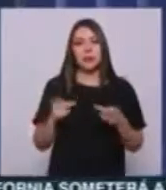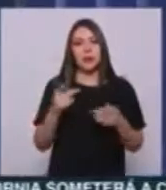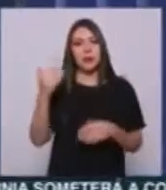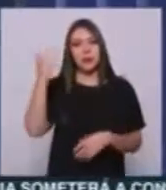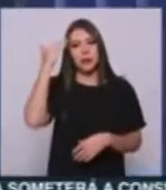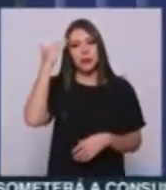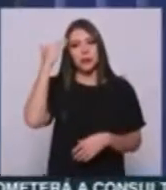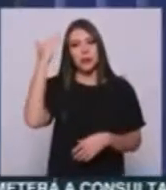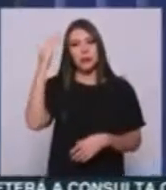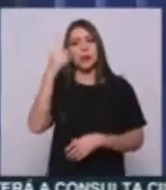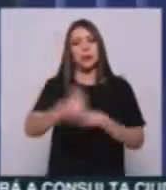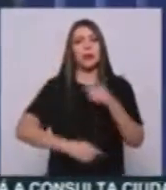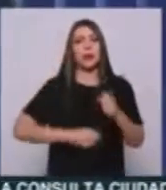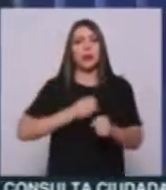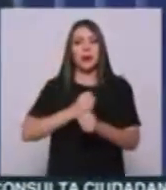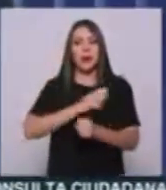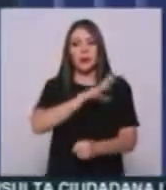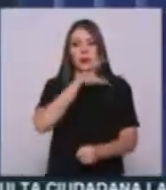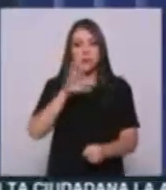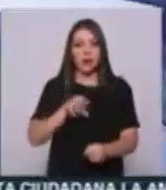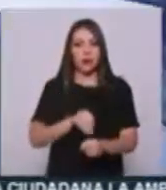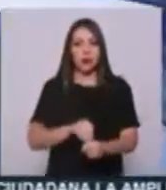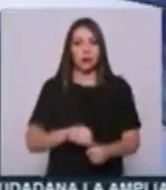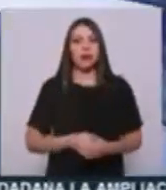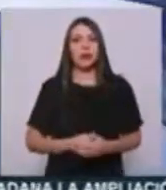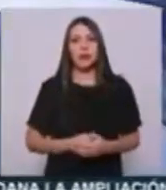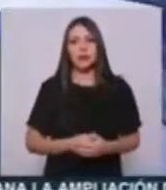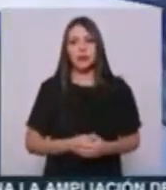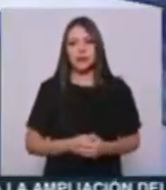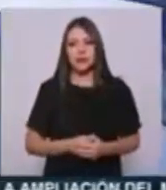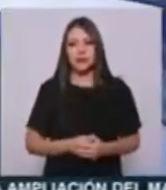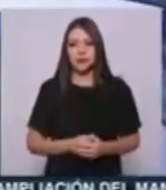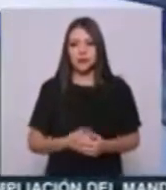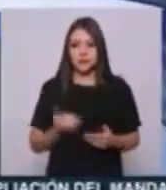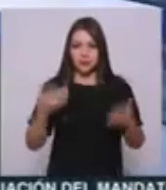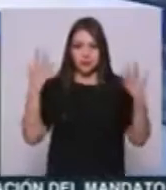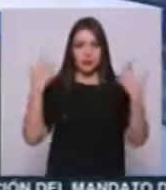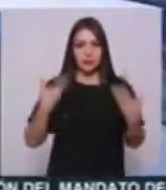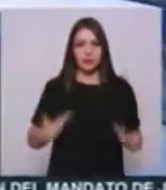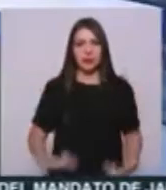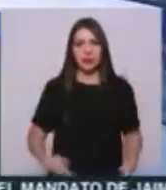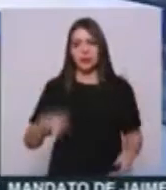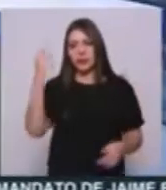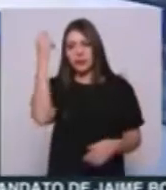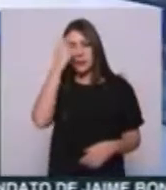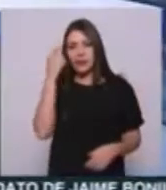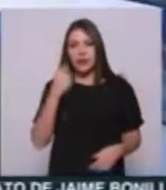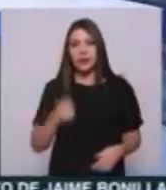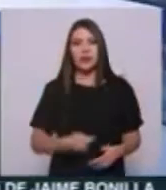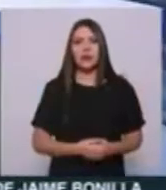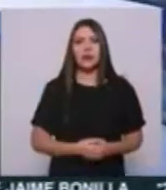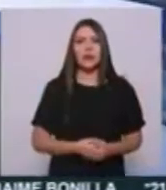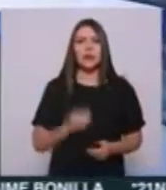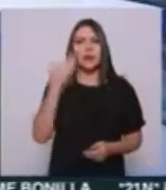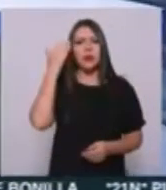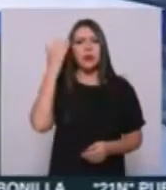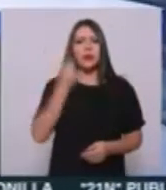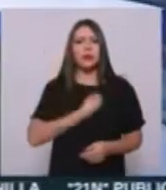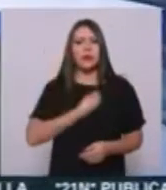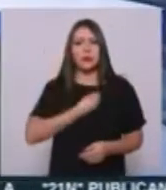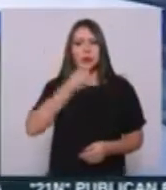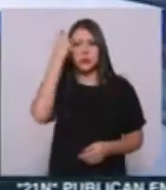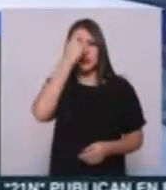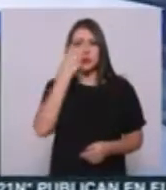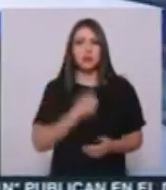preparación del año completo. Y vaya que sí, además portar todo el traje sencillo y el maquillaje. ¿Cuánto les dura el